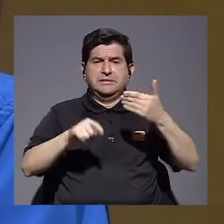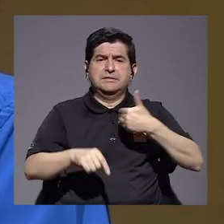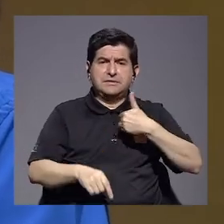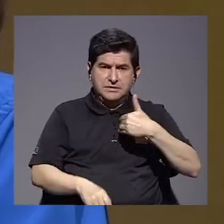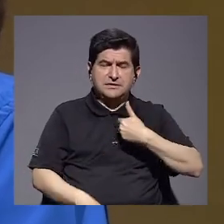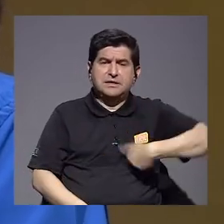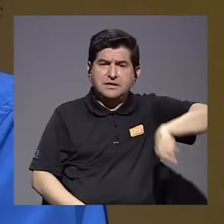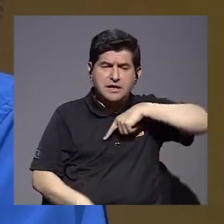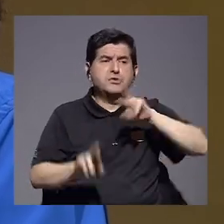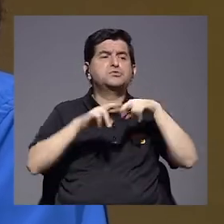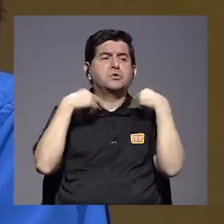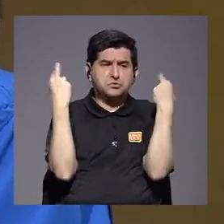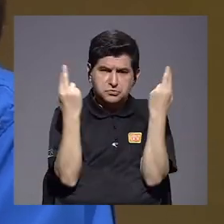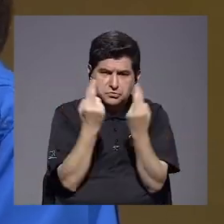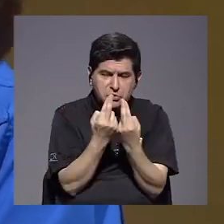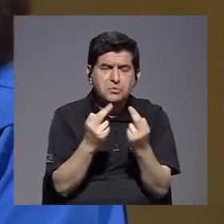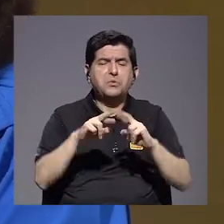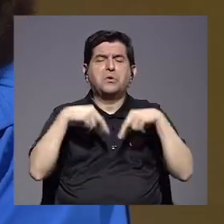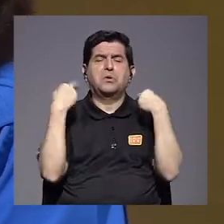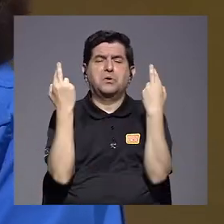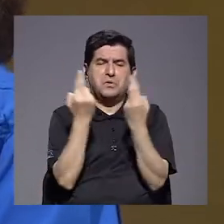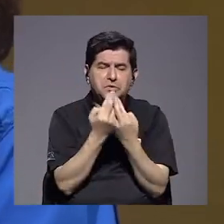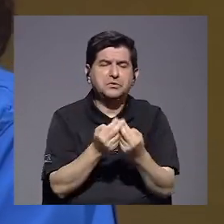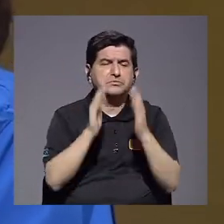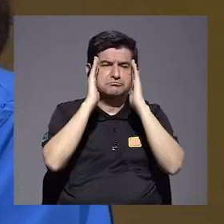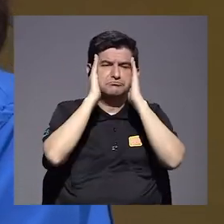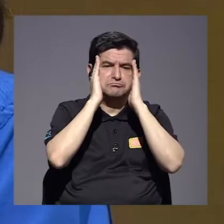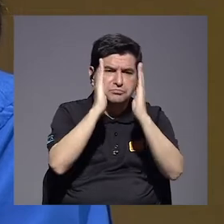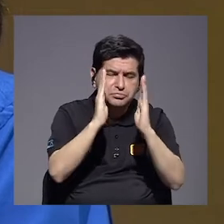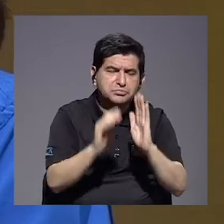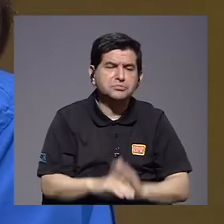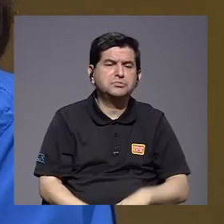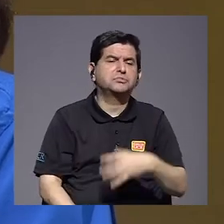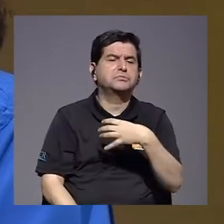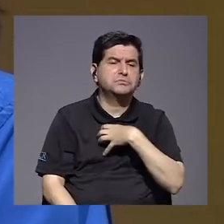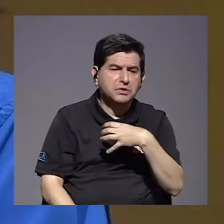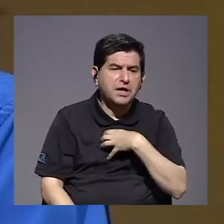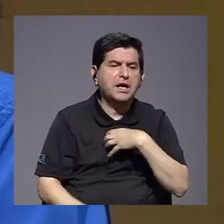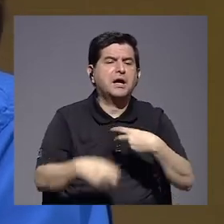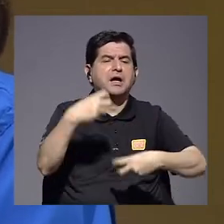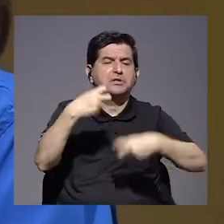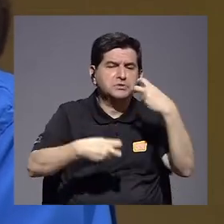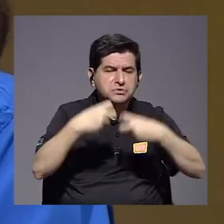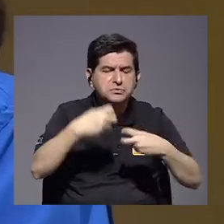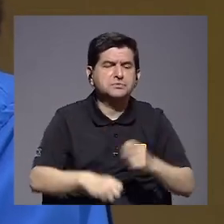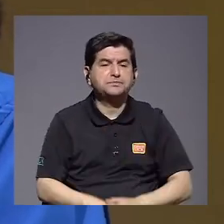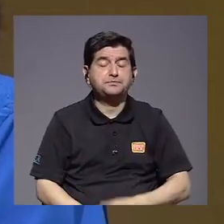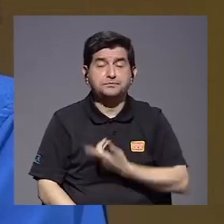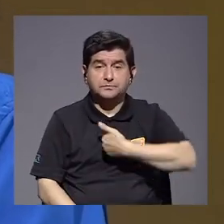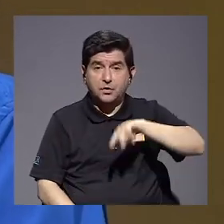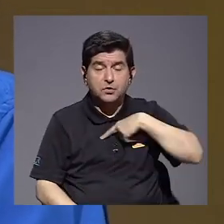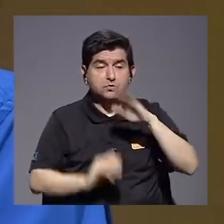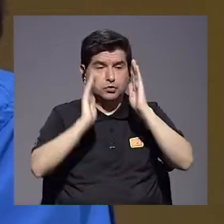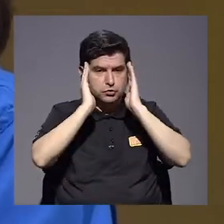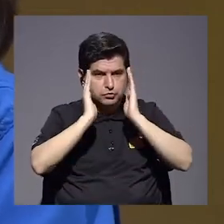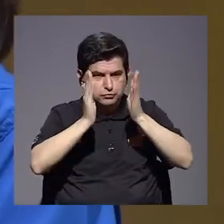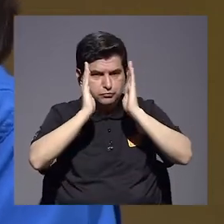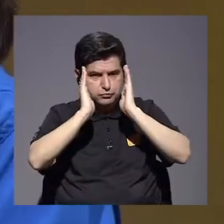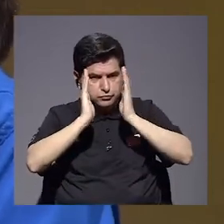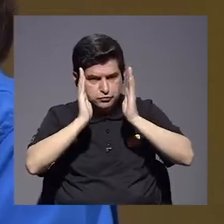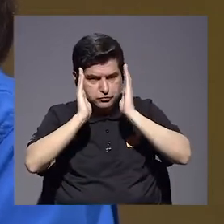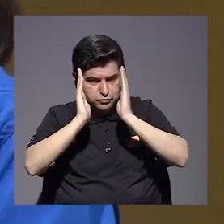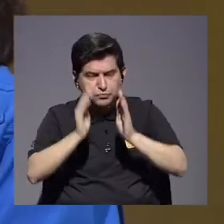una cantidad de reuniones, hemos escuchado cuáles son sus quejas, sus problemas, hemos venido